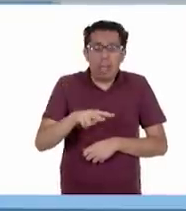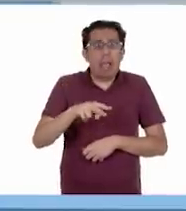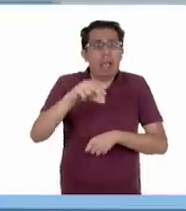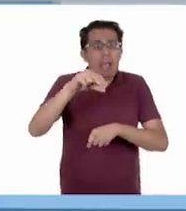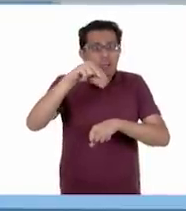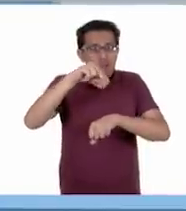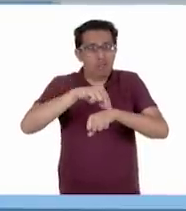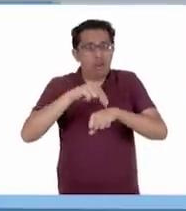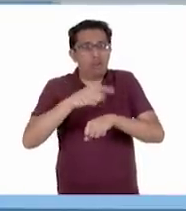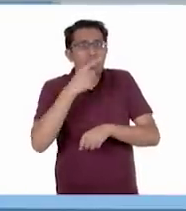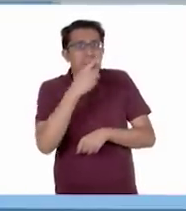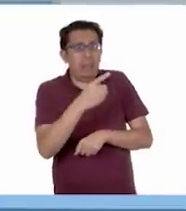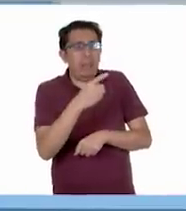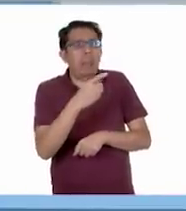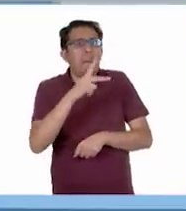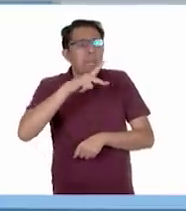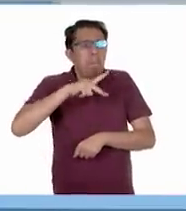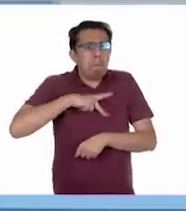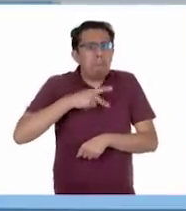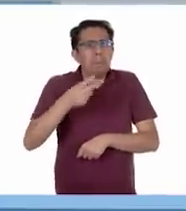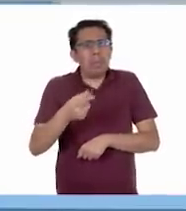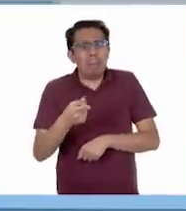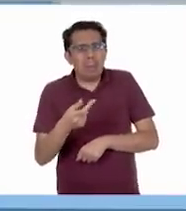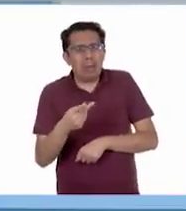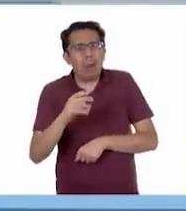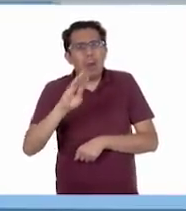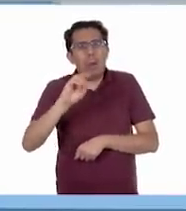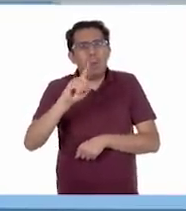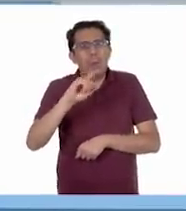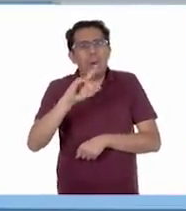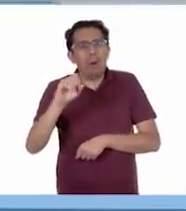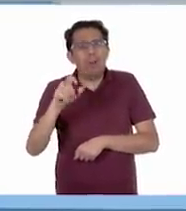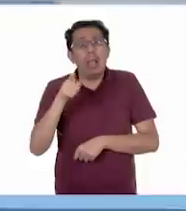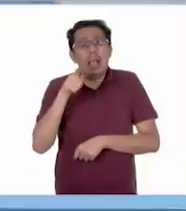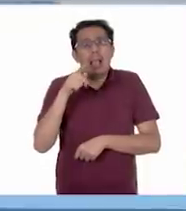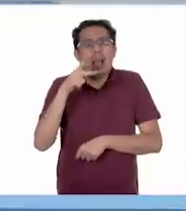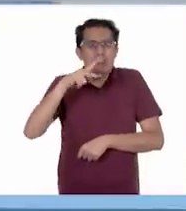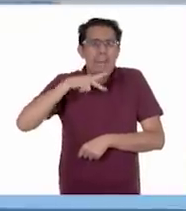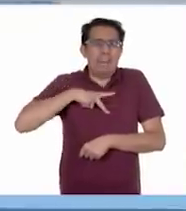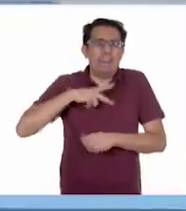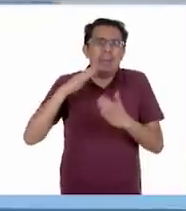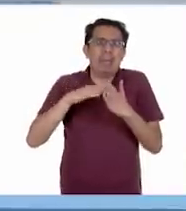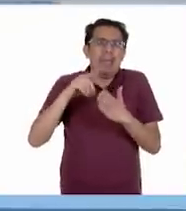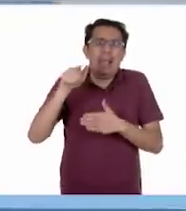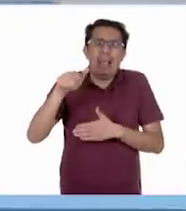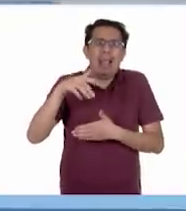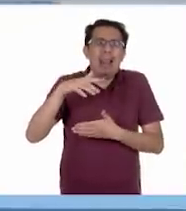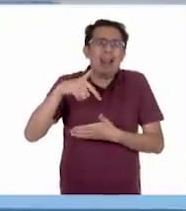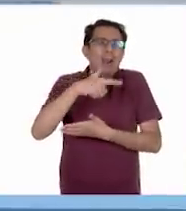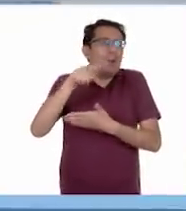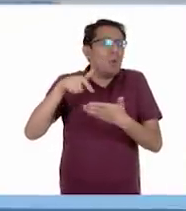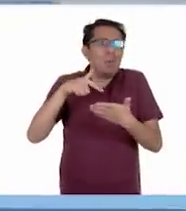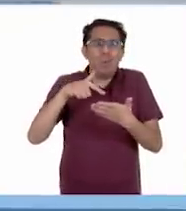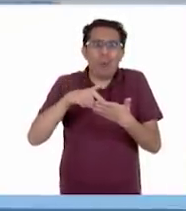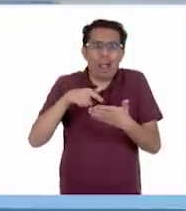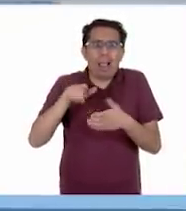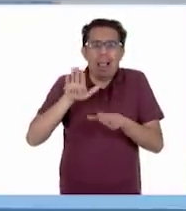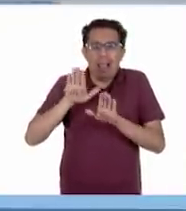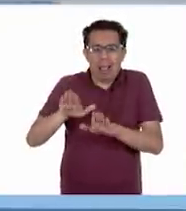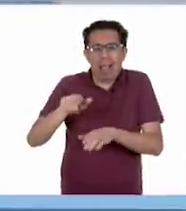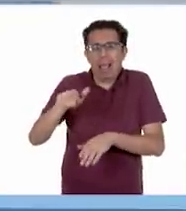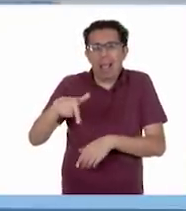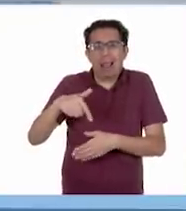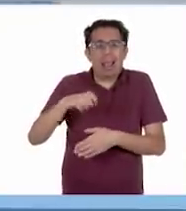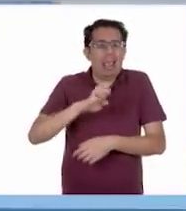Bolillo ocupa un lugar muy especial en la casa. y es otro integrante de la familia. Tiene